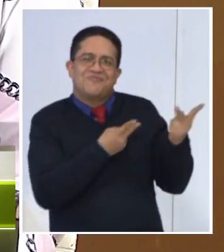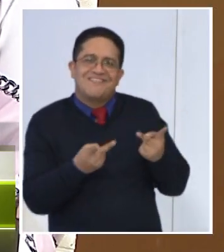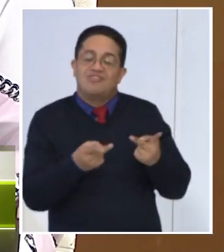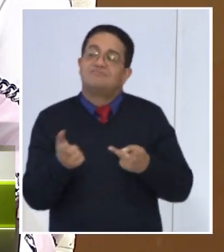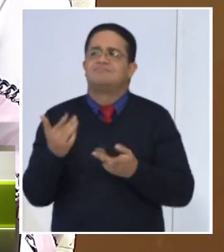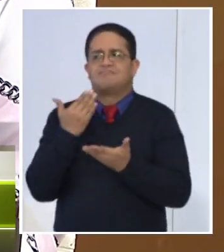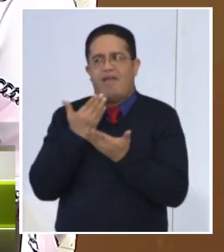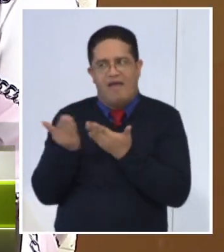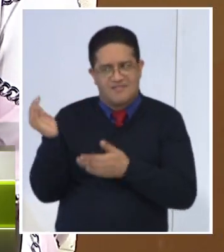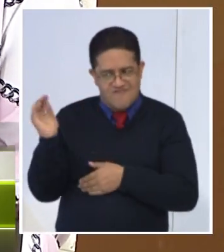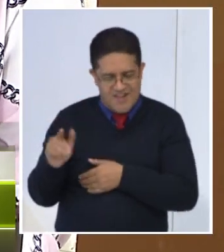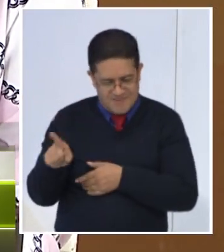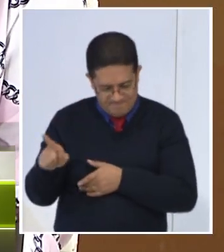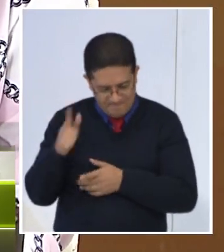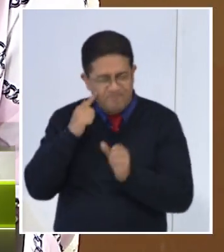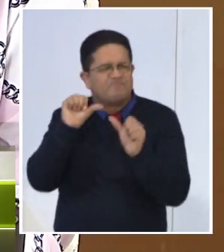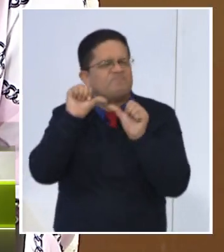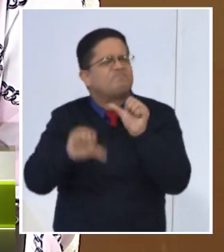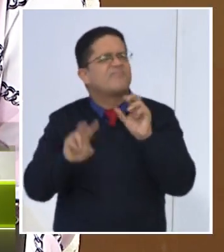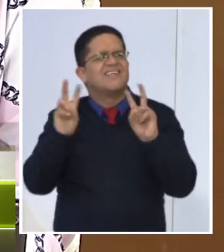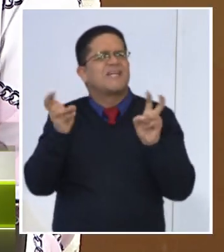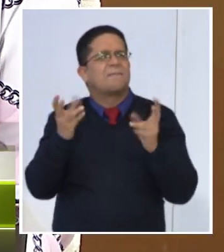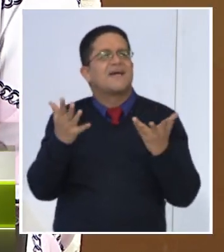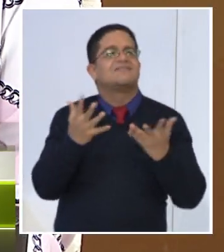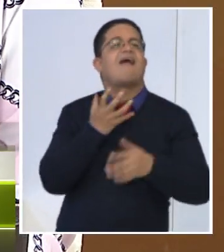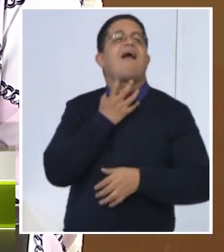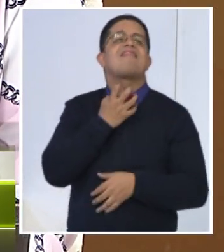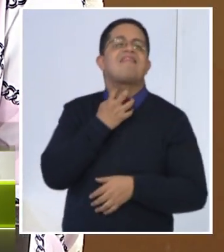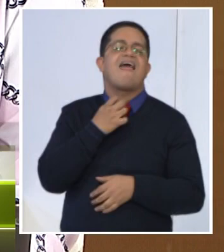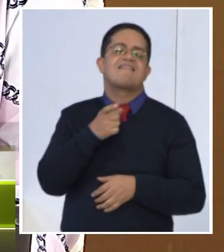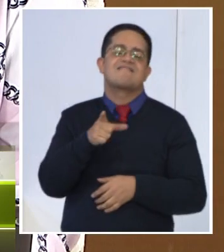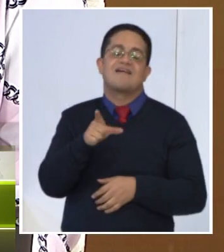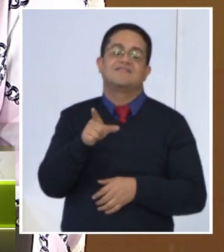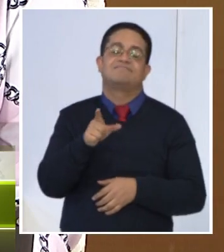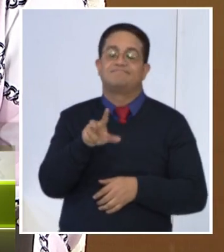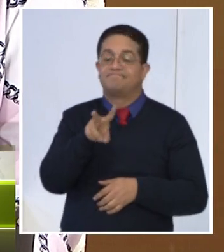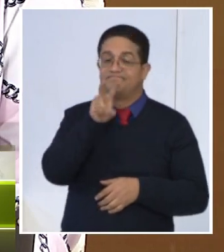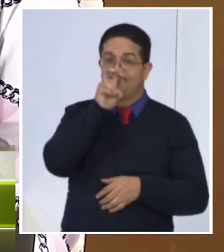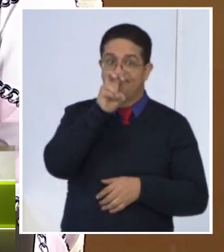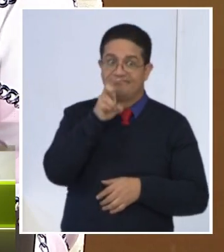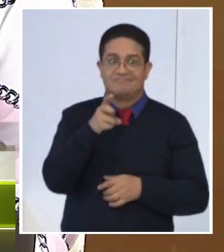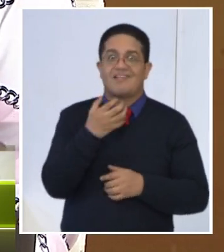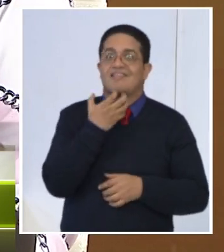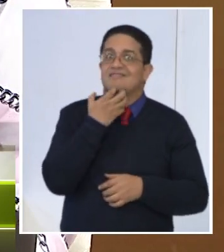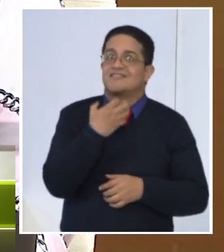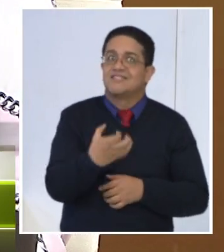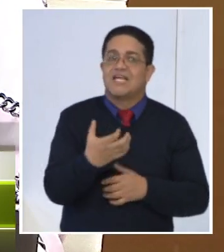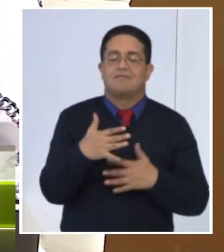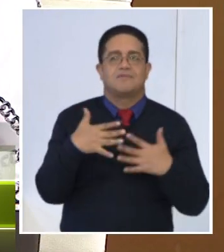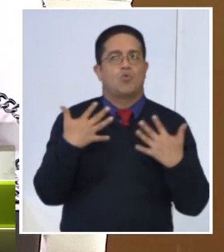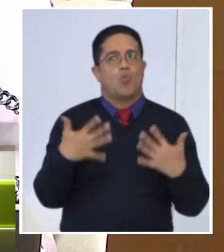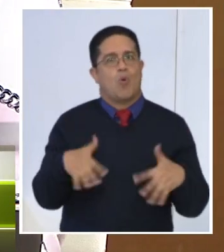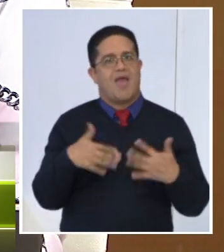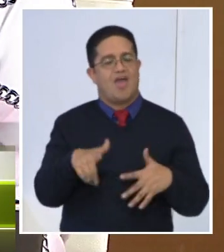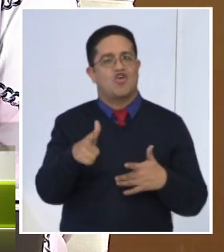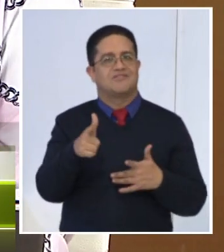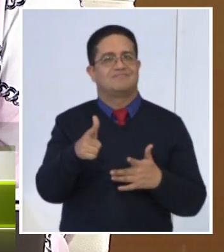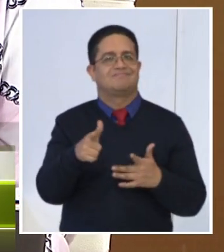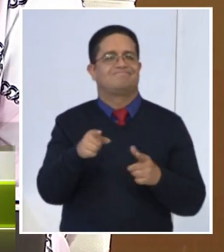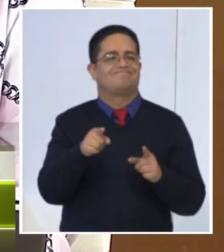por estar con nosotros. Vamos a hablar sobre las alergias respiratorias, porque lo decíamos, y diciembre es como el protagonista